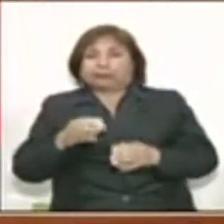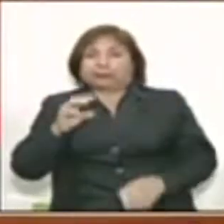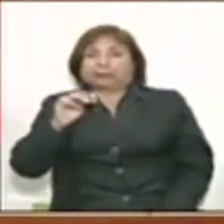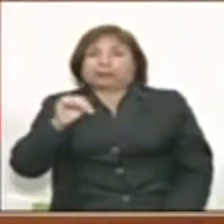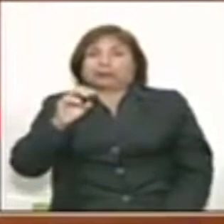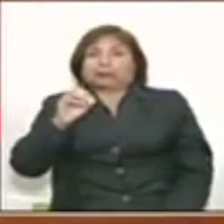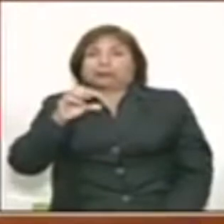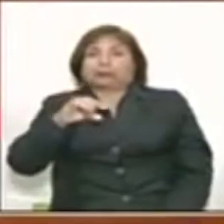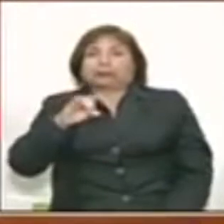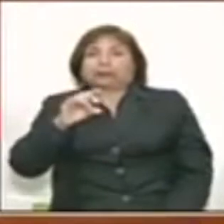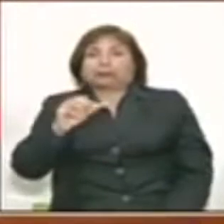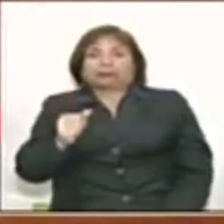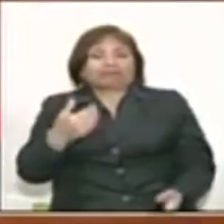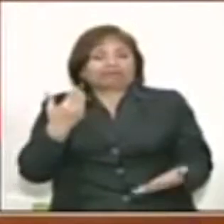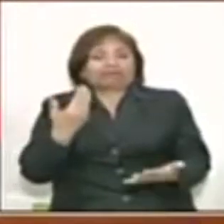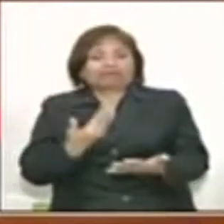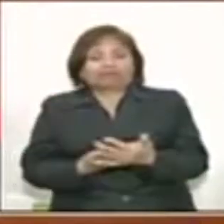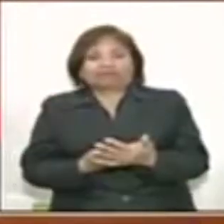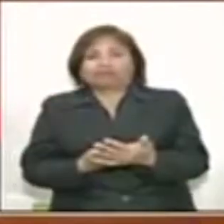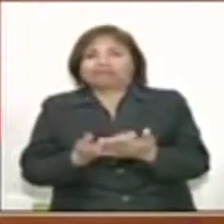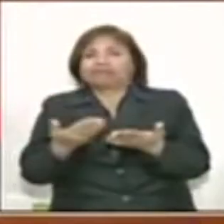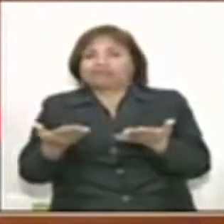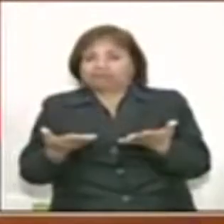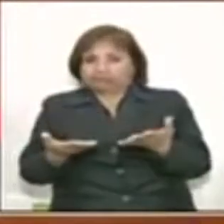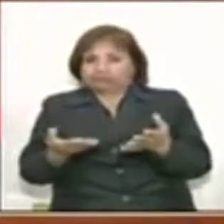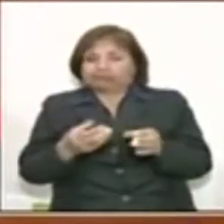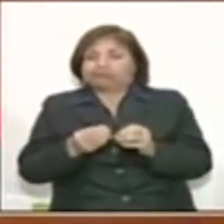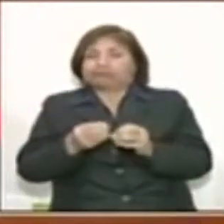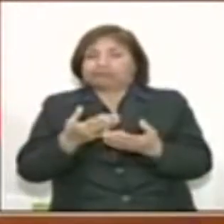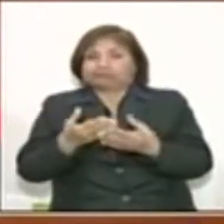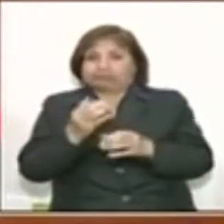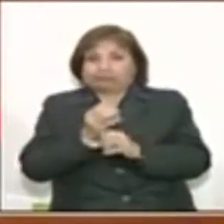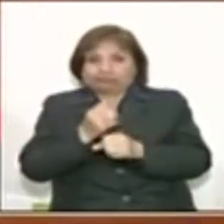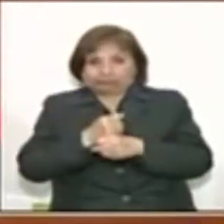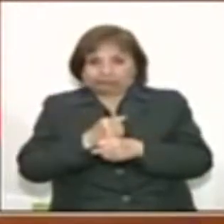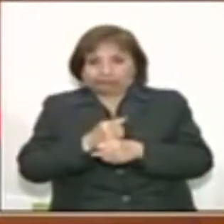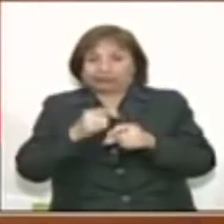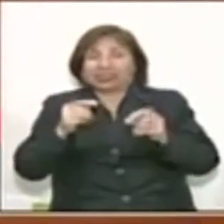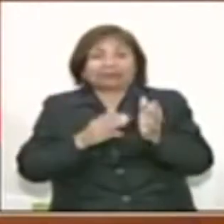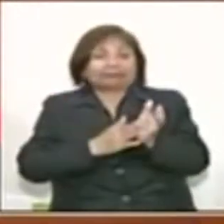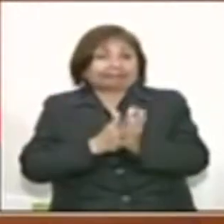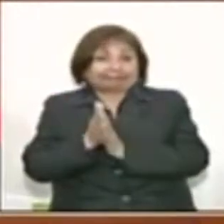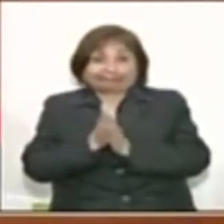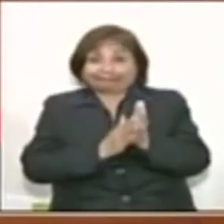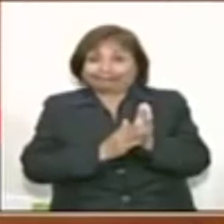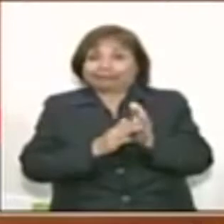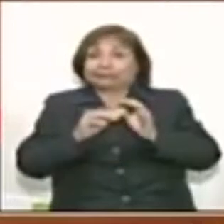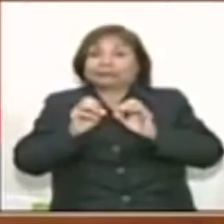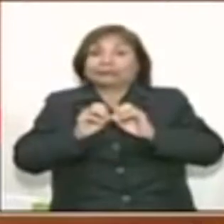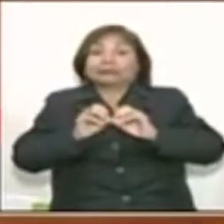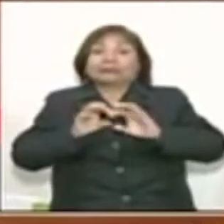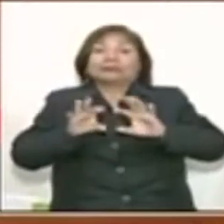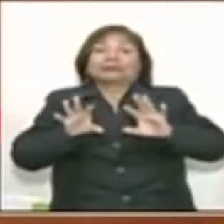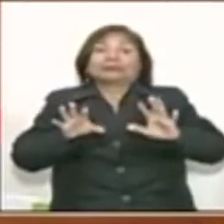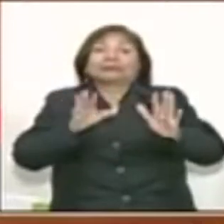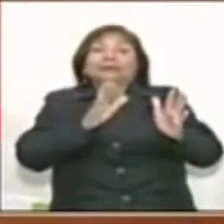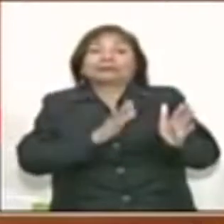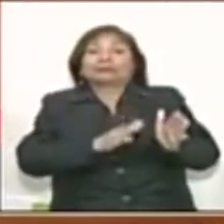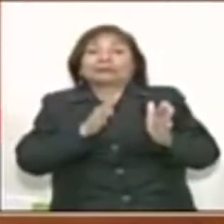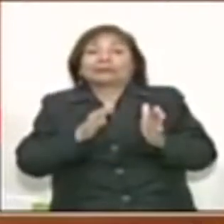Moquegua, llegó a cabo la licitación de la obra. Esto en aras de la transparencia del